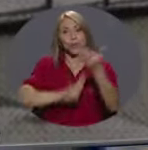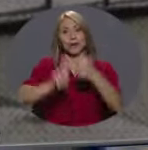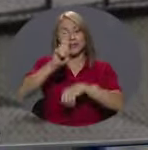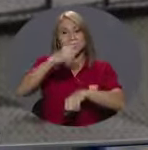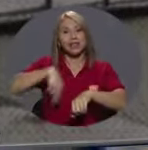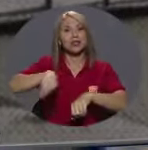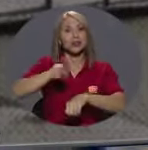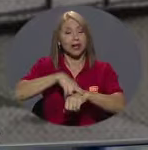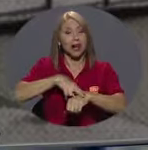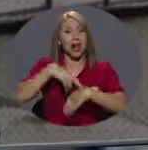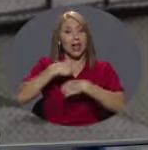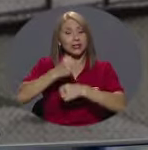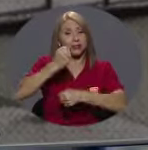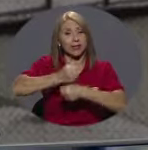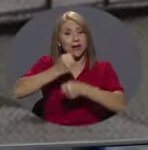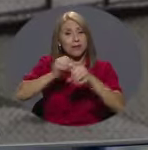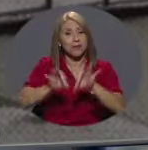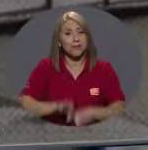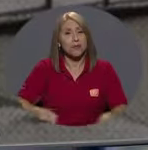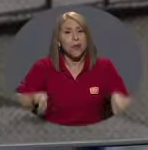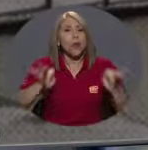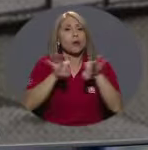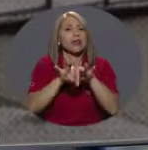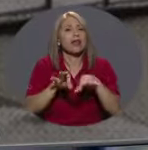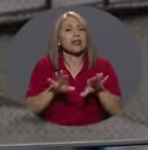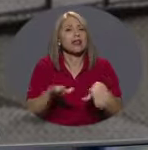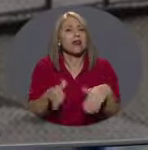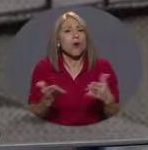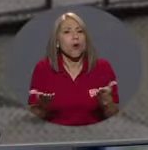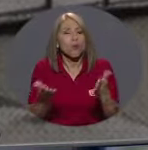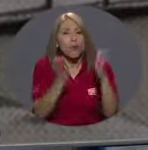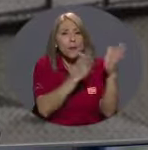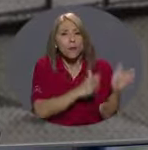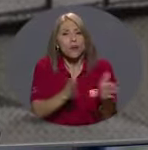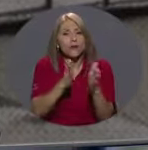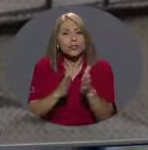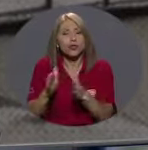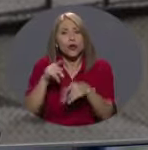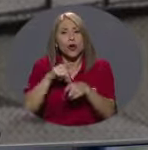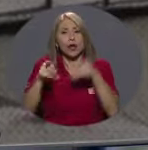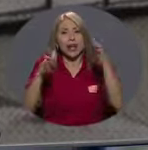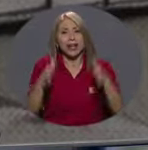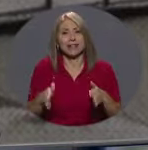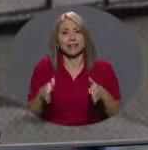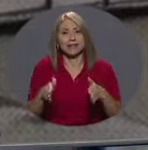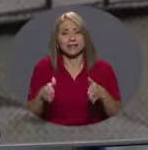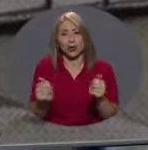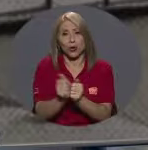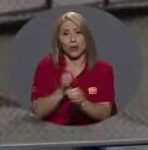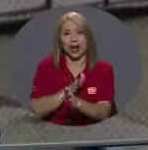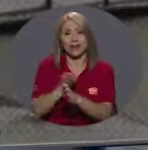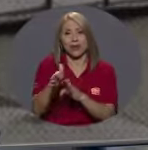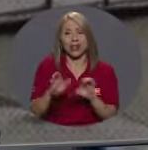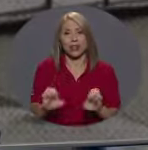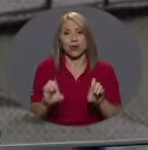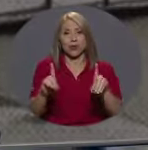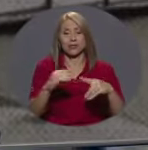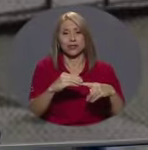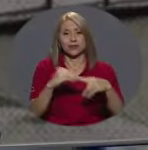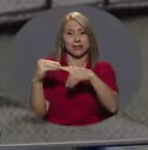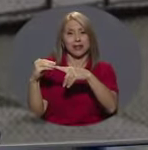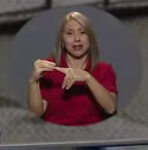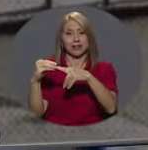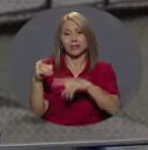también Nacional, un aporte importante que ha hecho es la formación de profesionales desde la carrera de educación especial que tengan